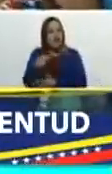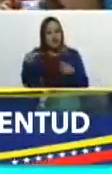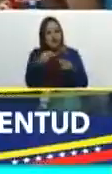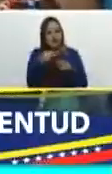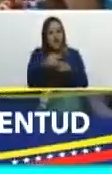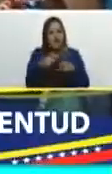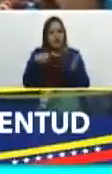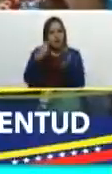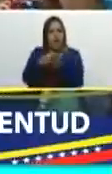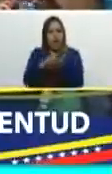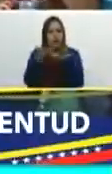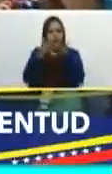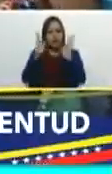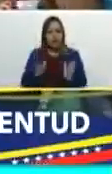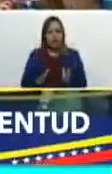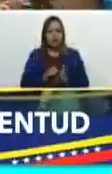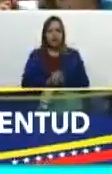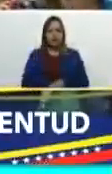pasaje estudiantil,